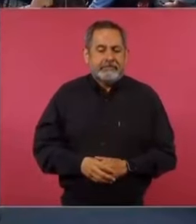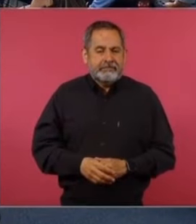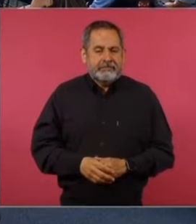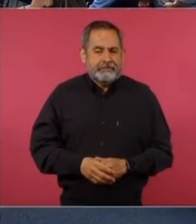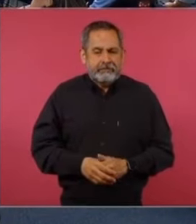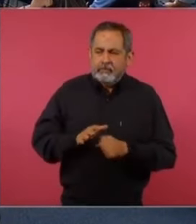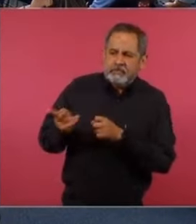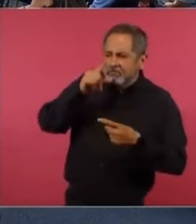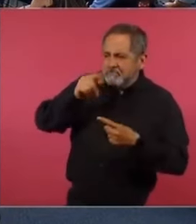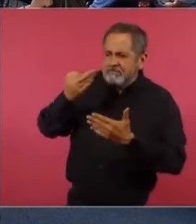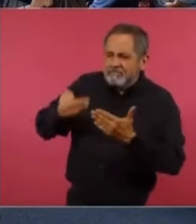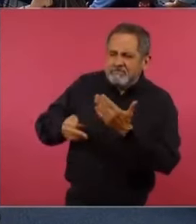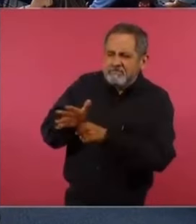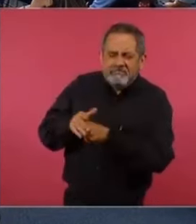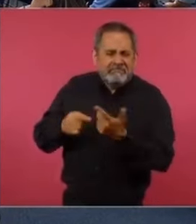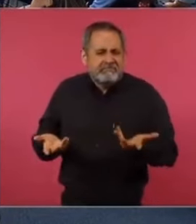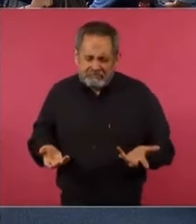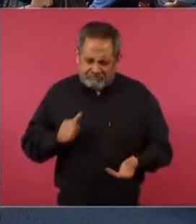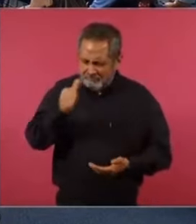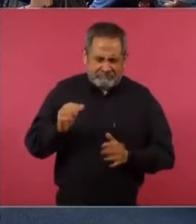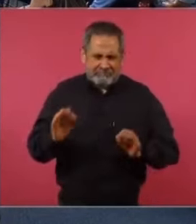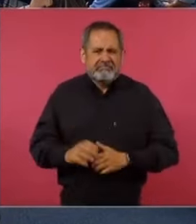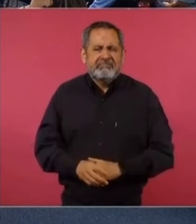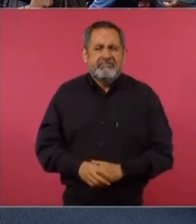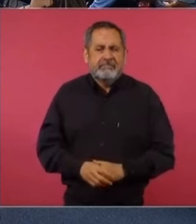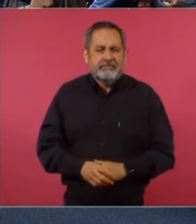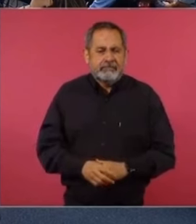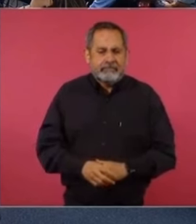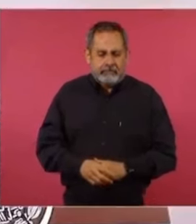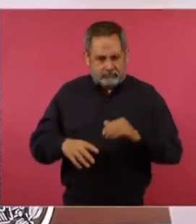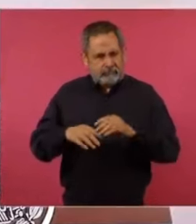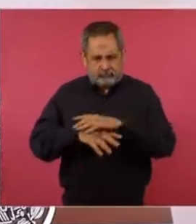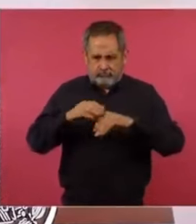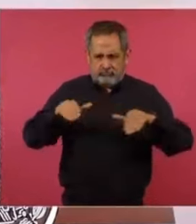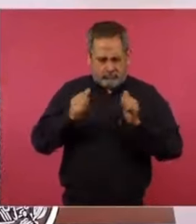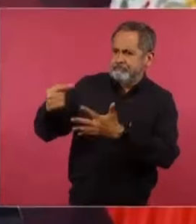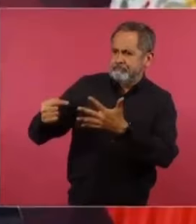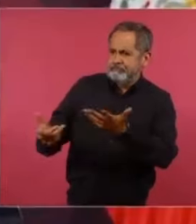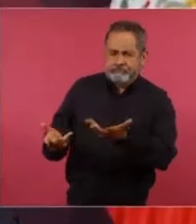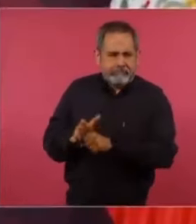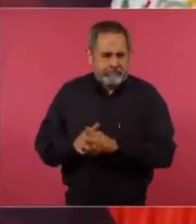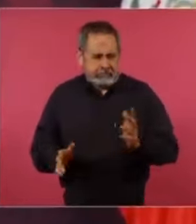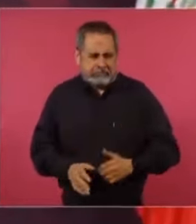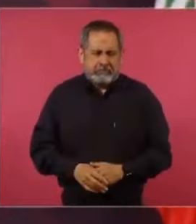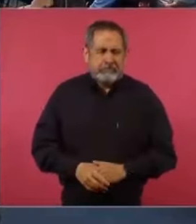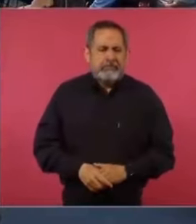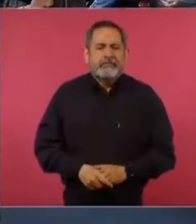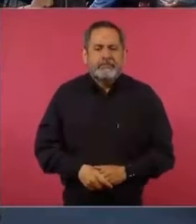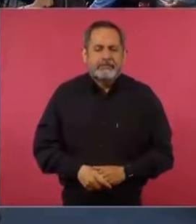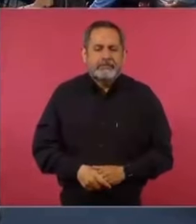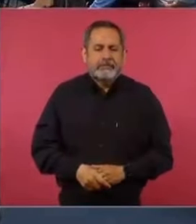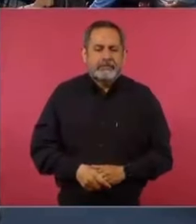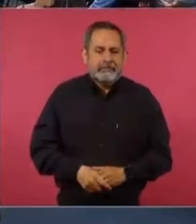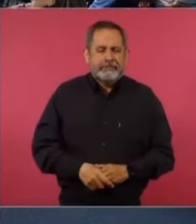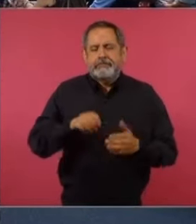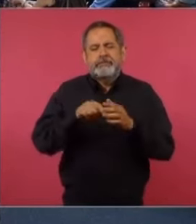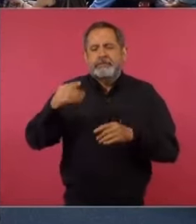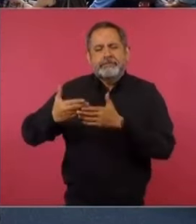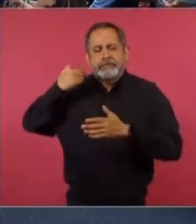le pueden cuestionar. O sea, con objetividad, con argumentos. Ah, que, como la